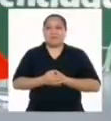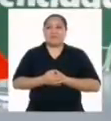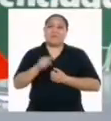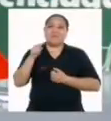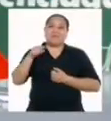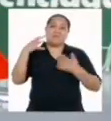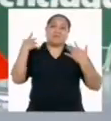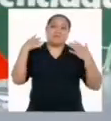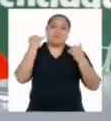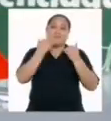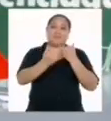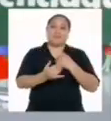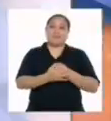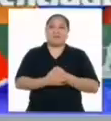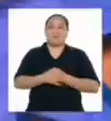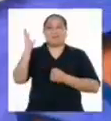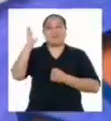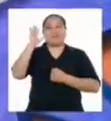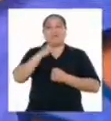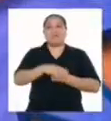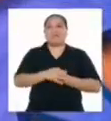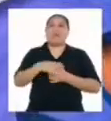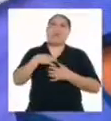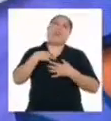Eso ha sido todo. Nos vemos.